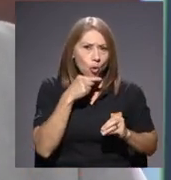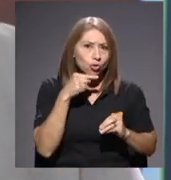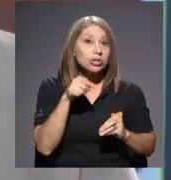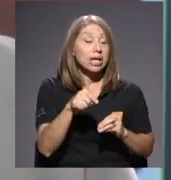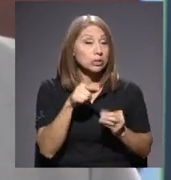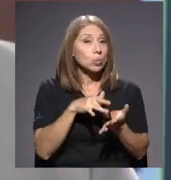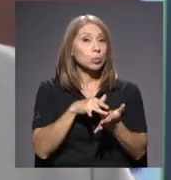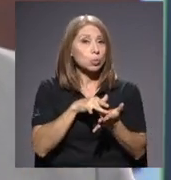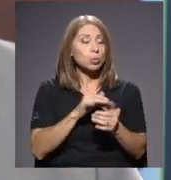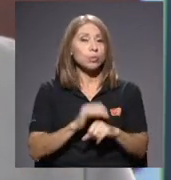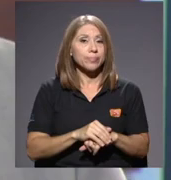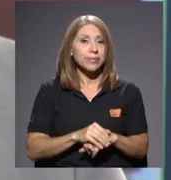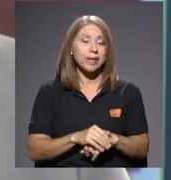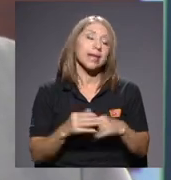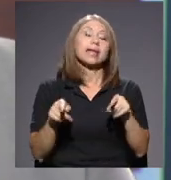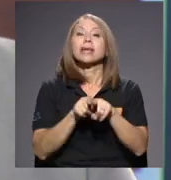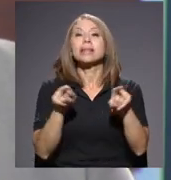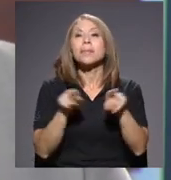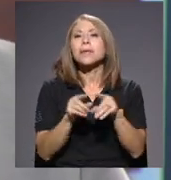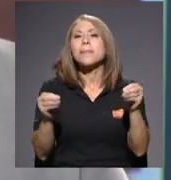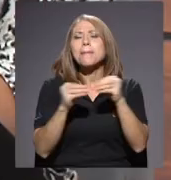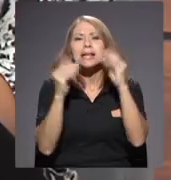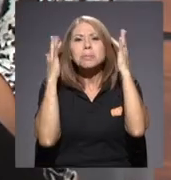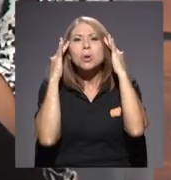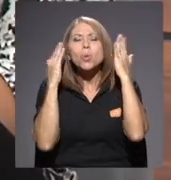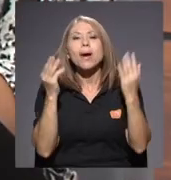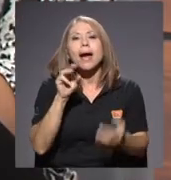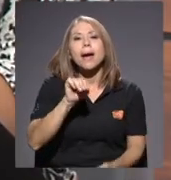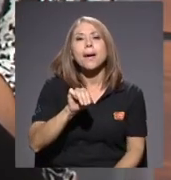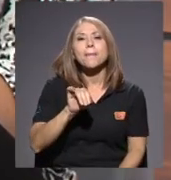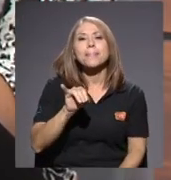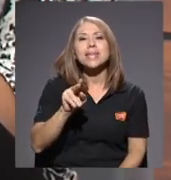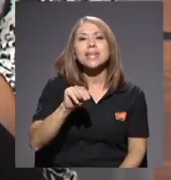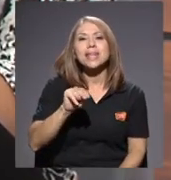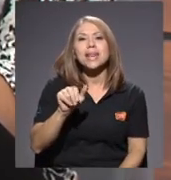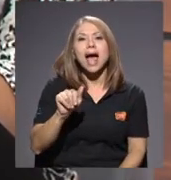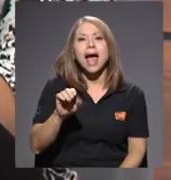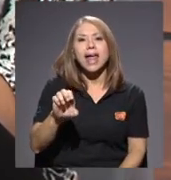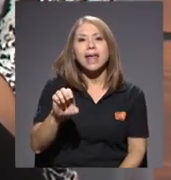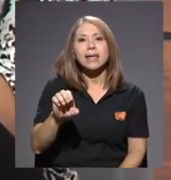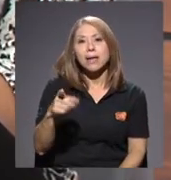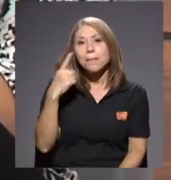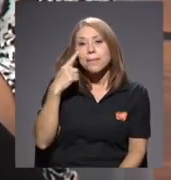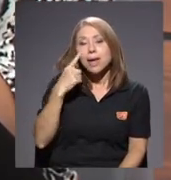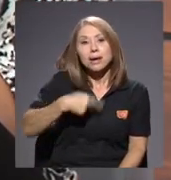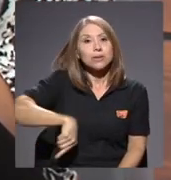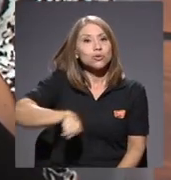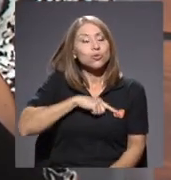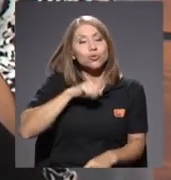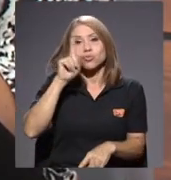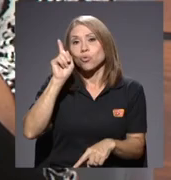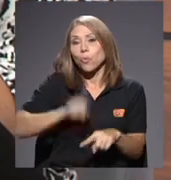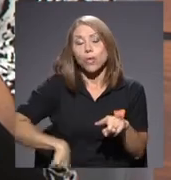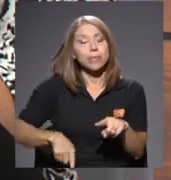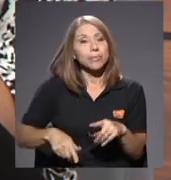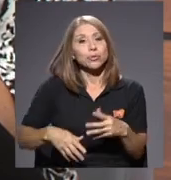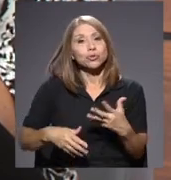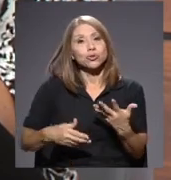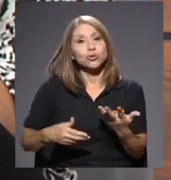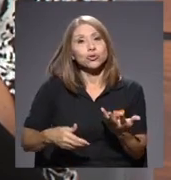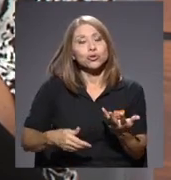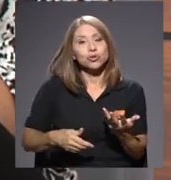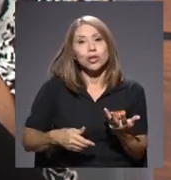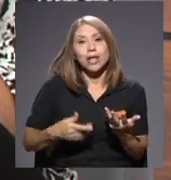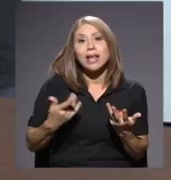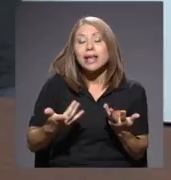que por lo menos más preocupa es el MINAE, ¿verdad? Vean cómo casualmente no podemos despegar la mano del